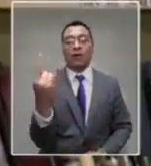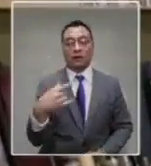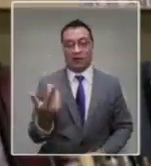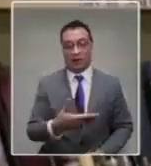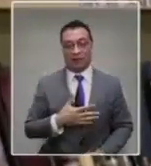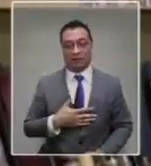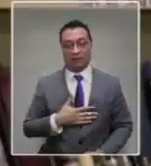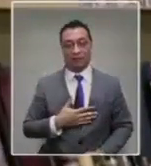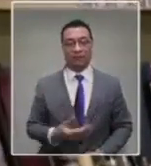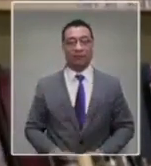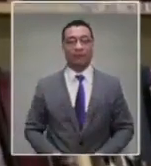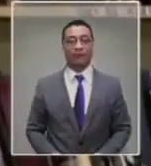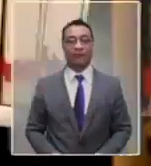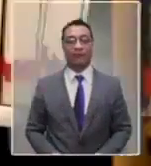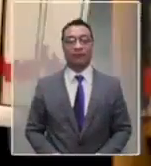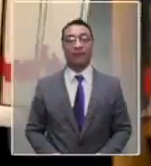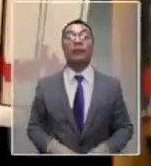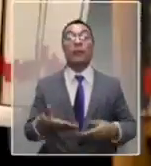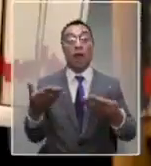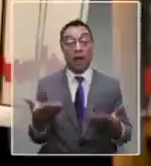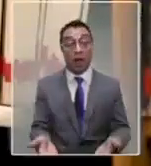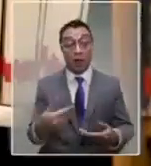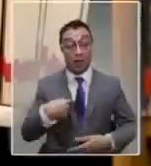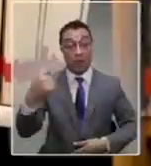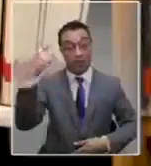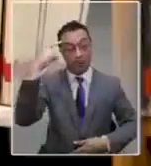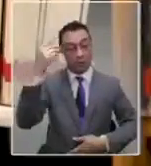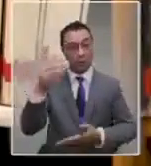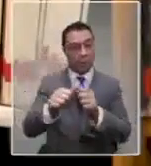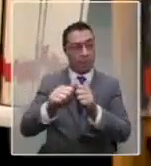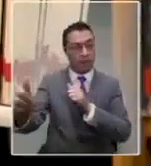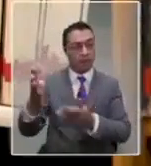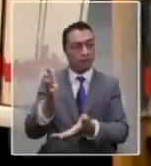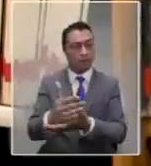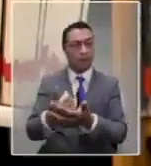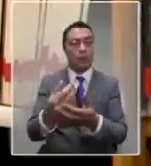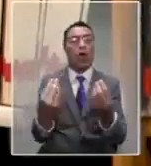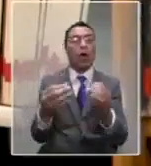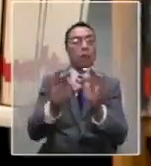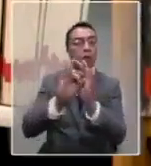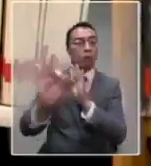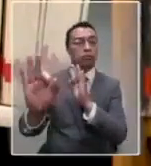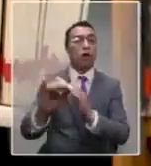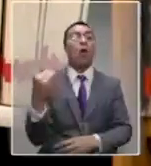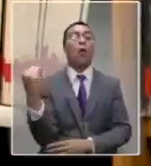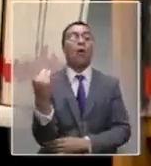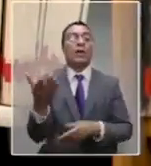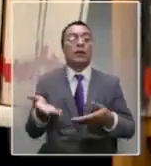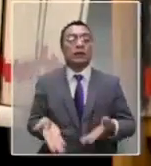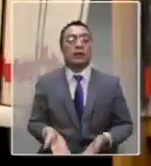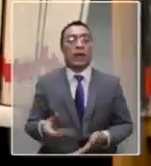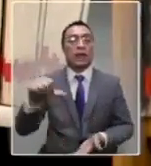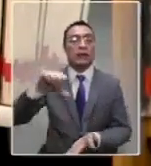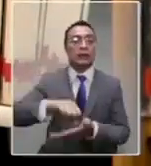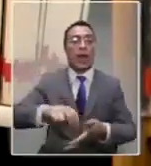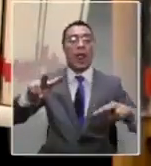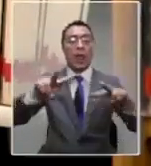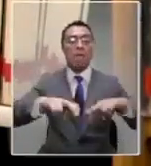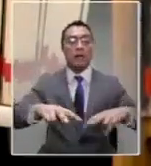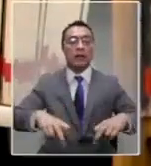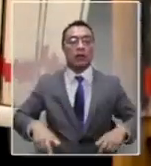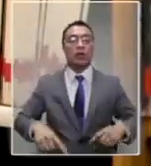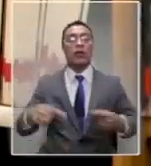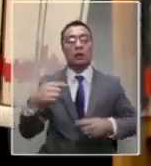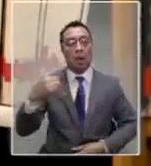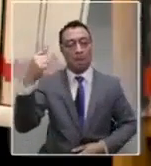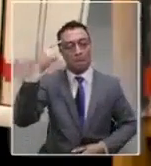universidad como la nuestra. Ahora, si pensamos en el largo plazo, ¿cómo se proyecta nuestra universidad en la